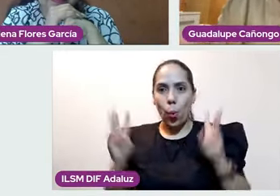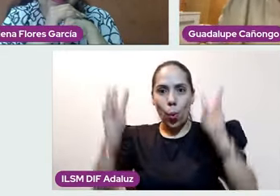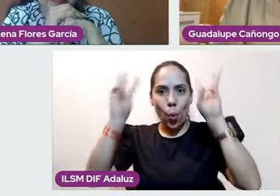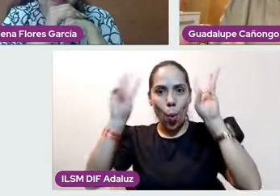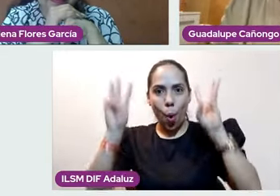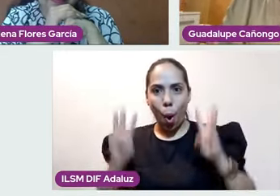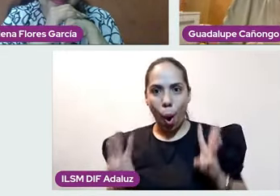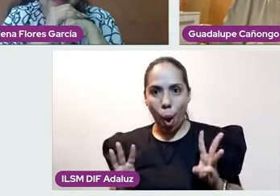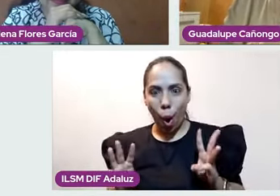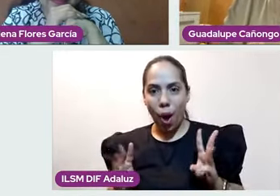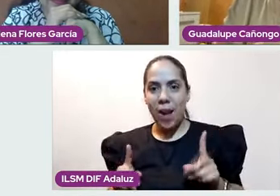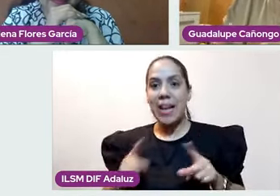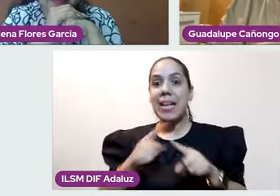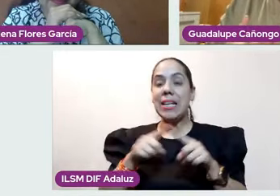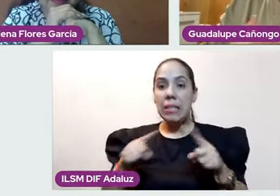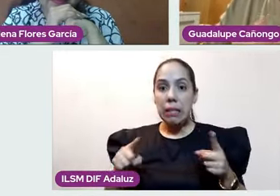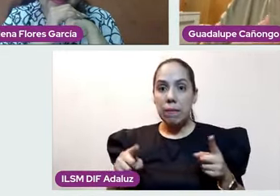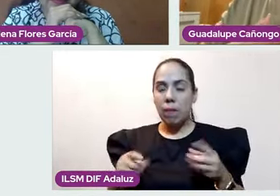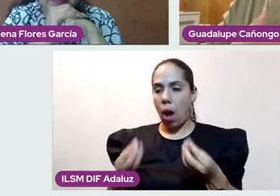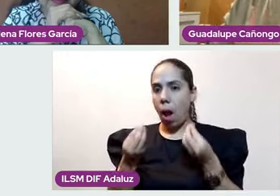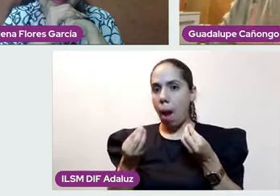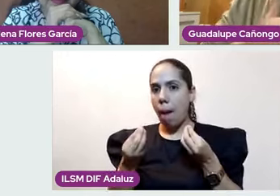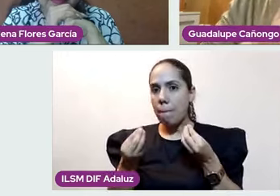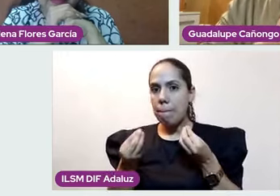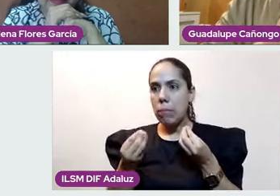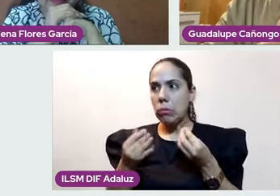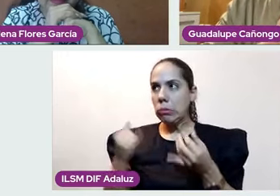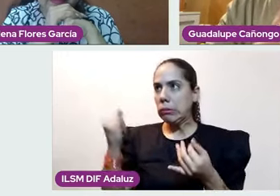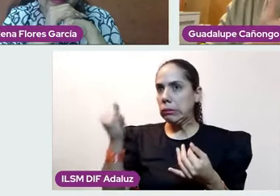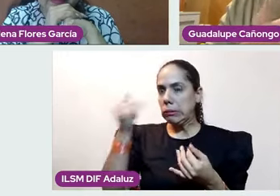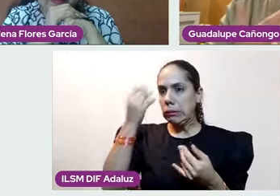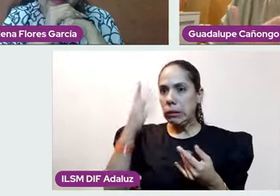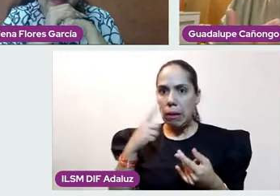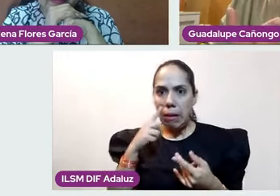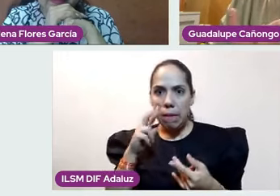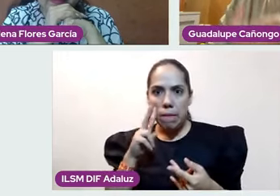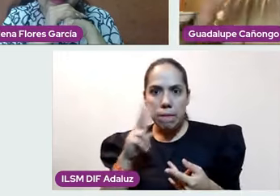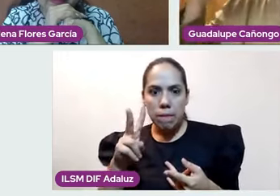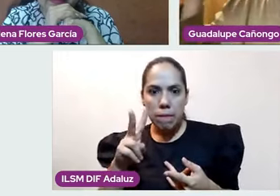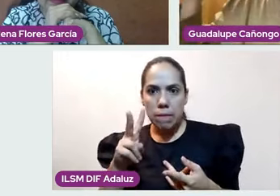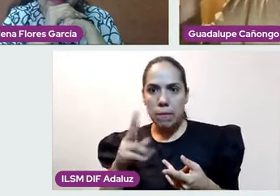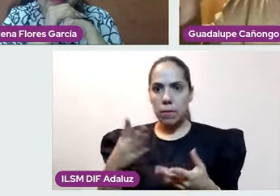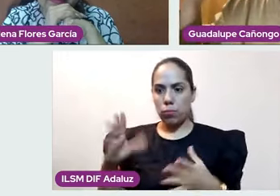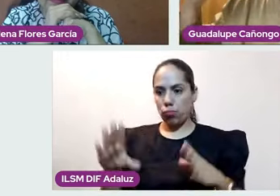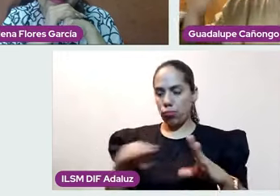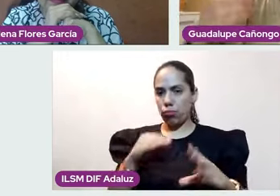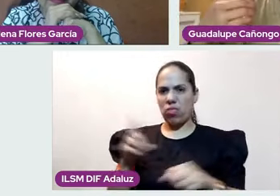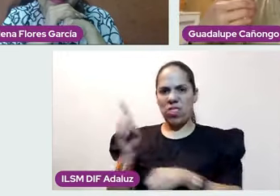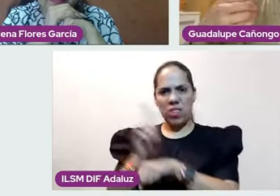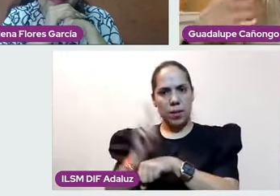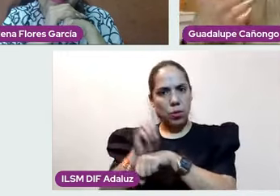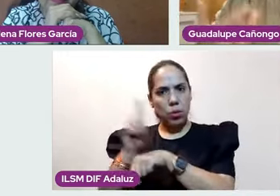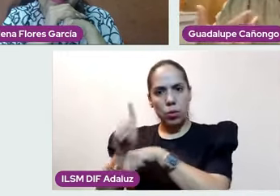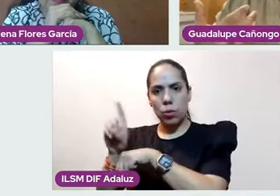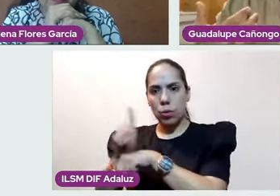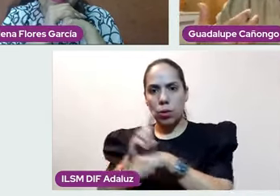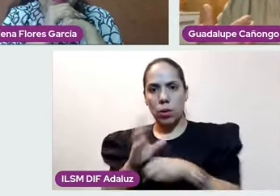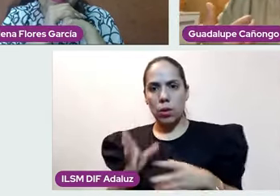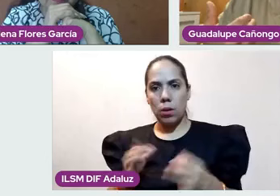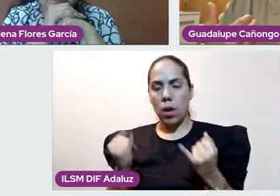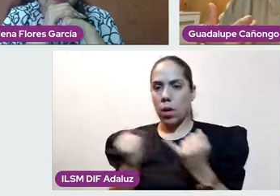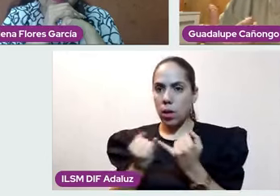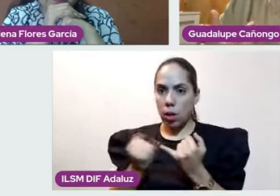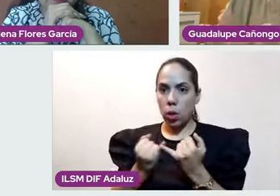la información a la que tenemos acceso, pero también al mismo tiempo de que estoy generando un